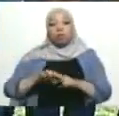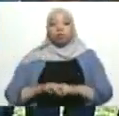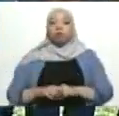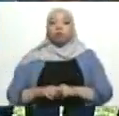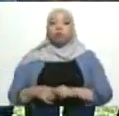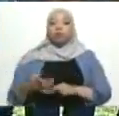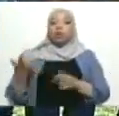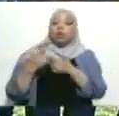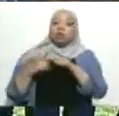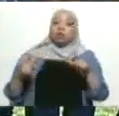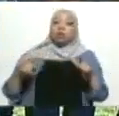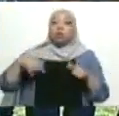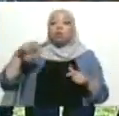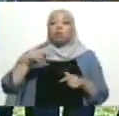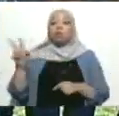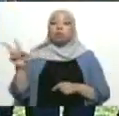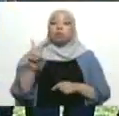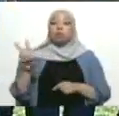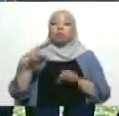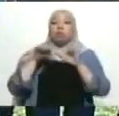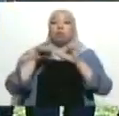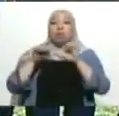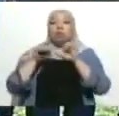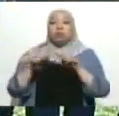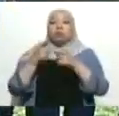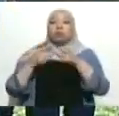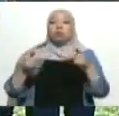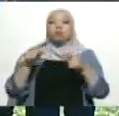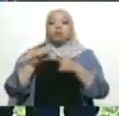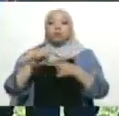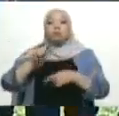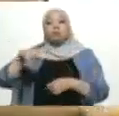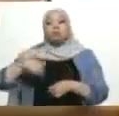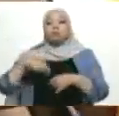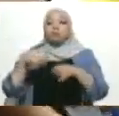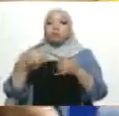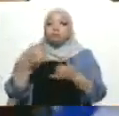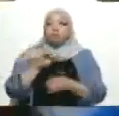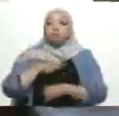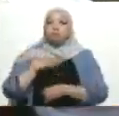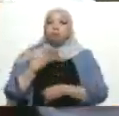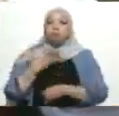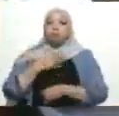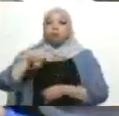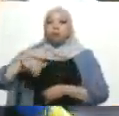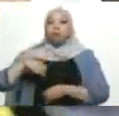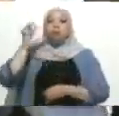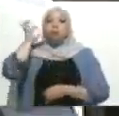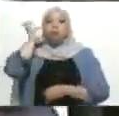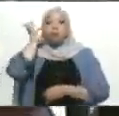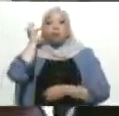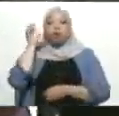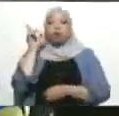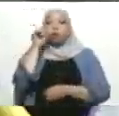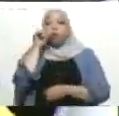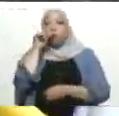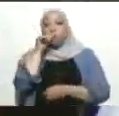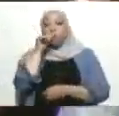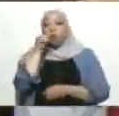haya libertad en este país, hay que seguir luchando y dar la batalla nosotros, ustedes mujeres, nosotros